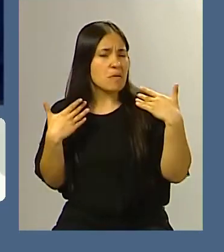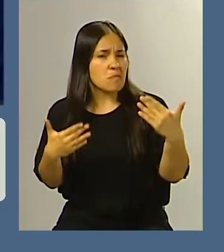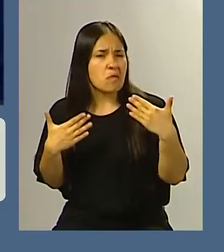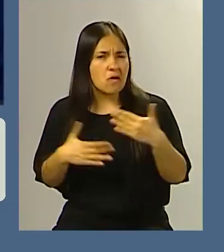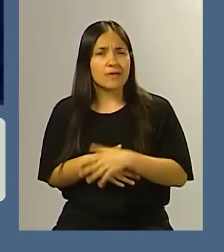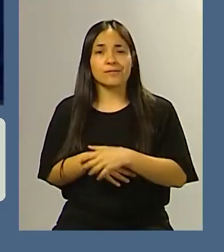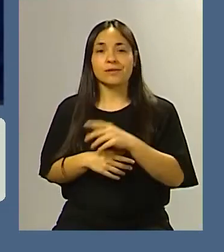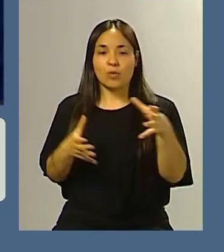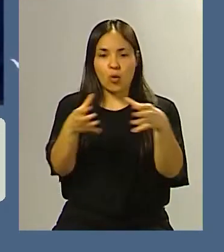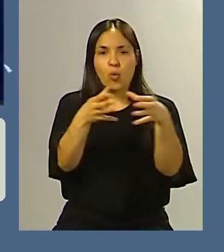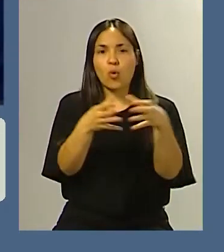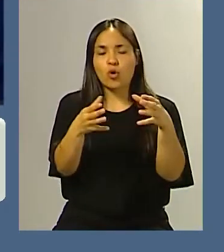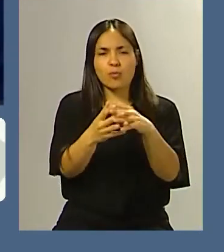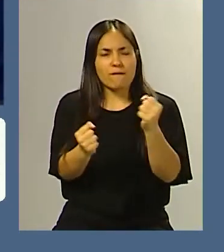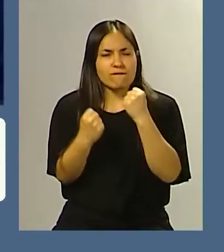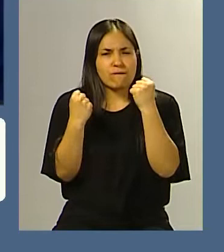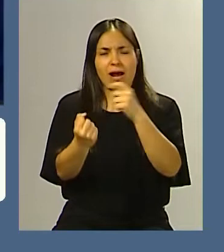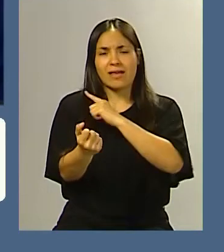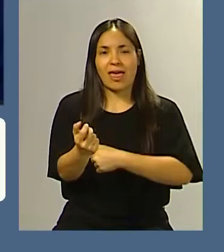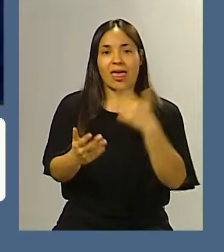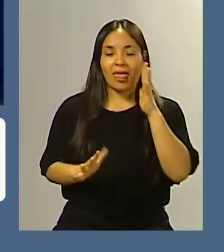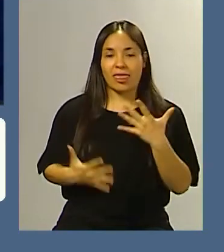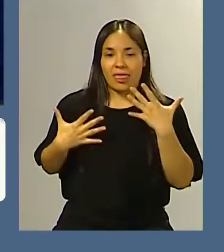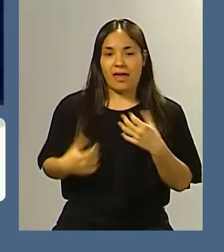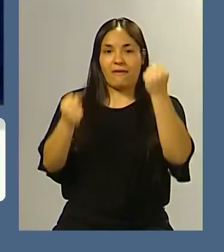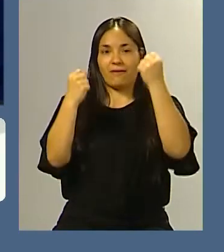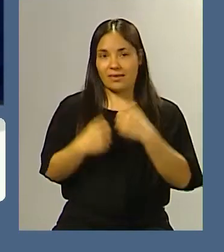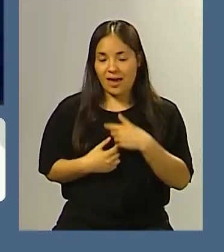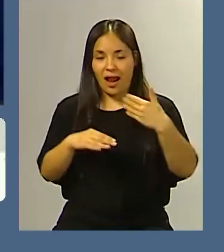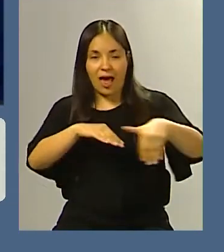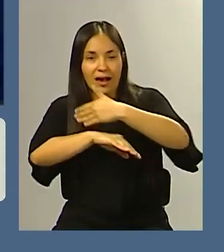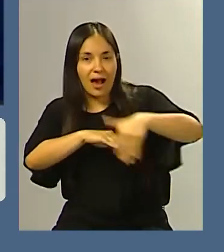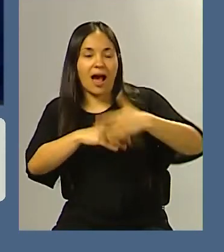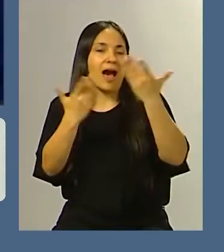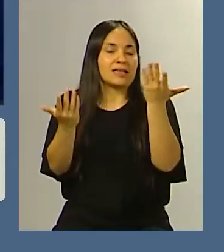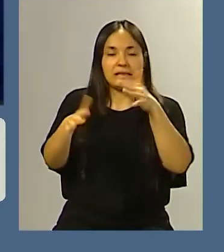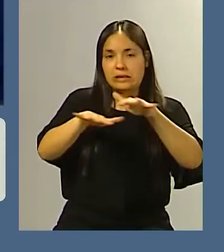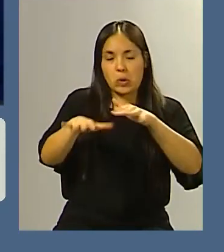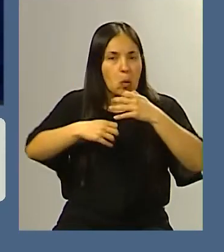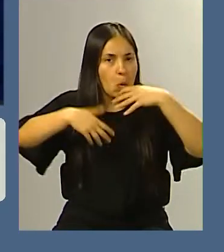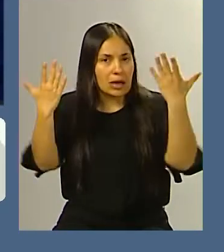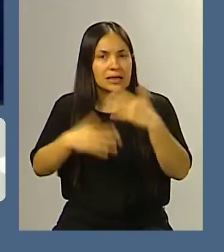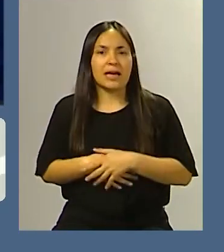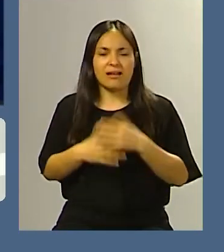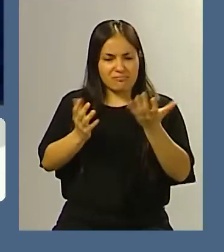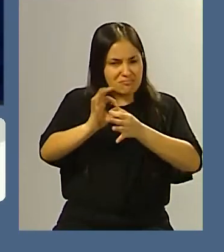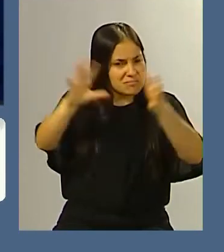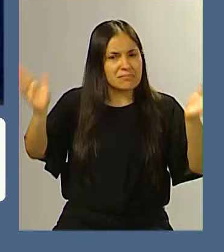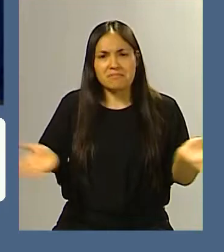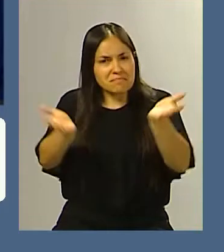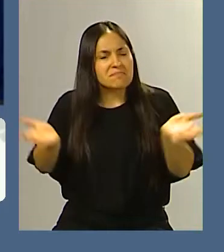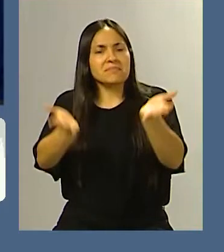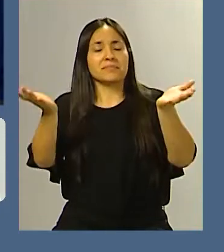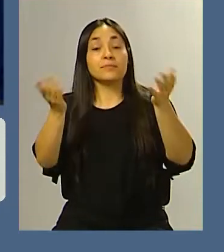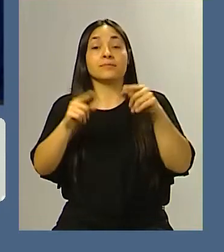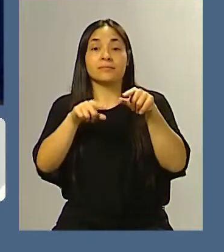grupos extremistas más radicales pudieran defenderlo en las calles, en cualquier situación, pero eso también